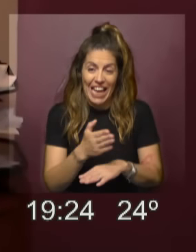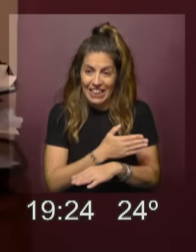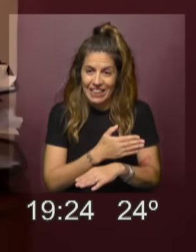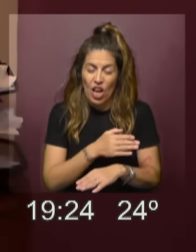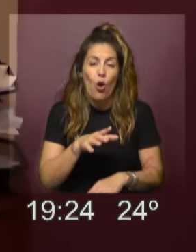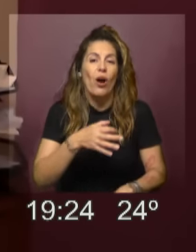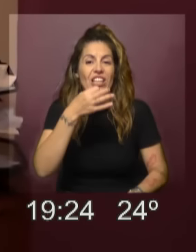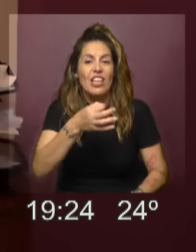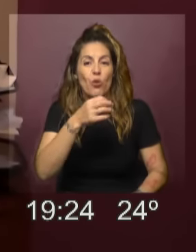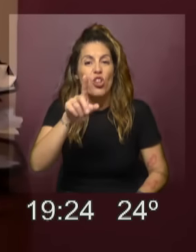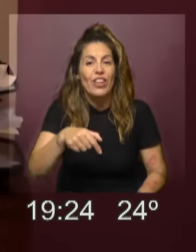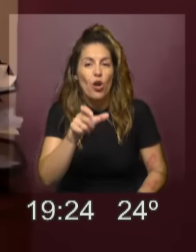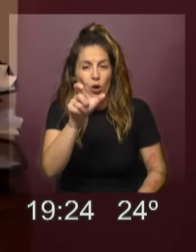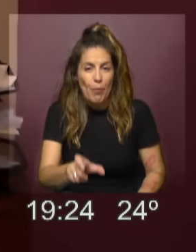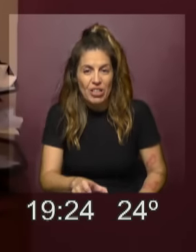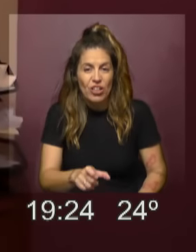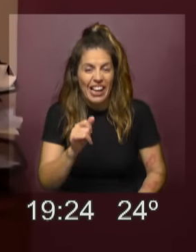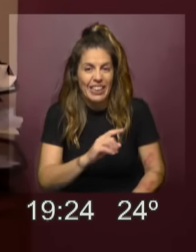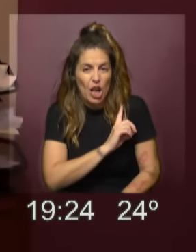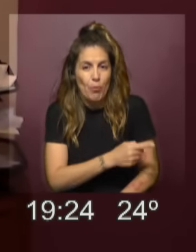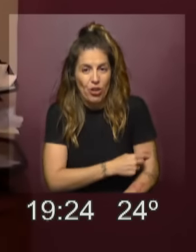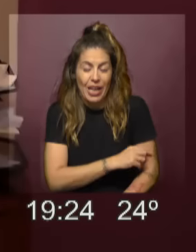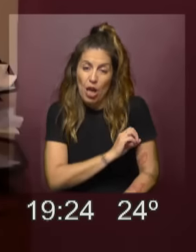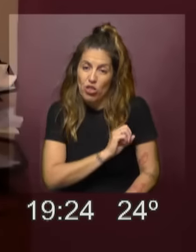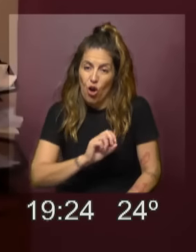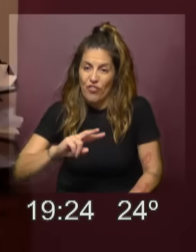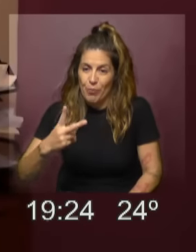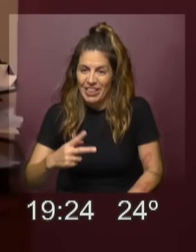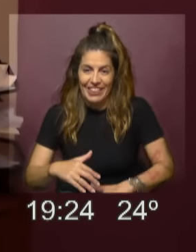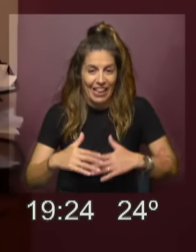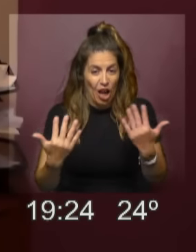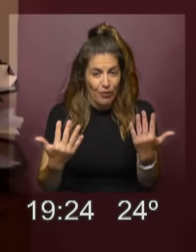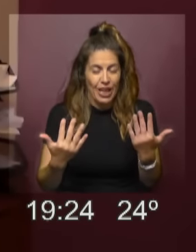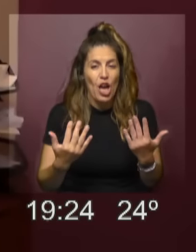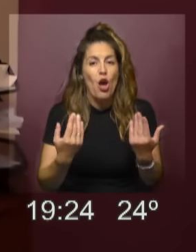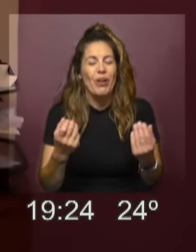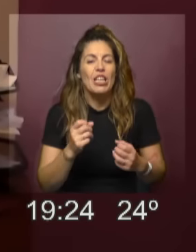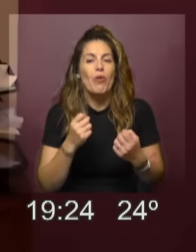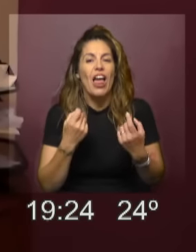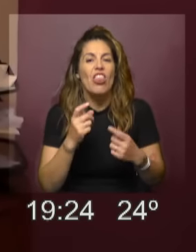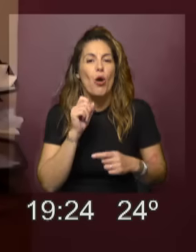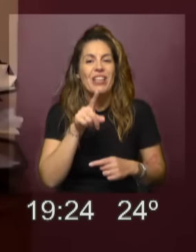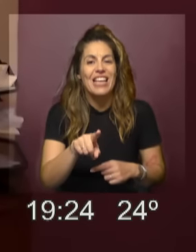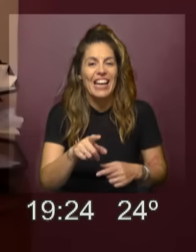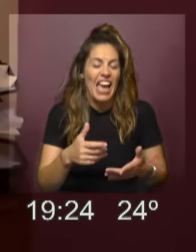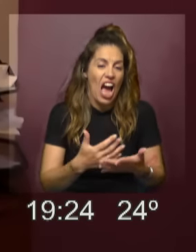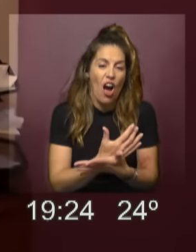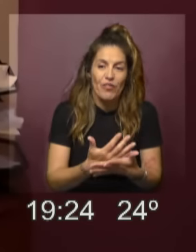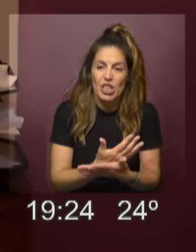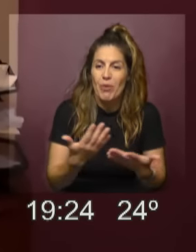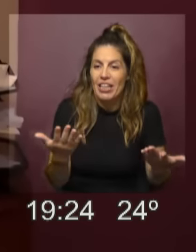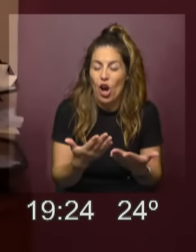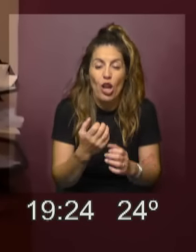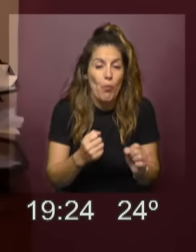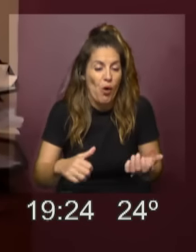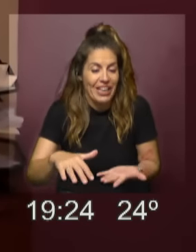viene de una persona que ostenta poder, es doblemente grave, porque estamos pasando el mensaje a víctimas que actualmente pueden estar